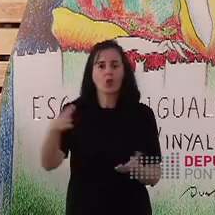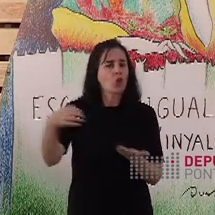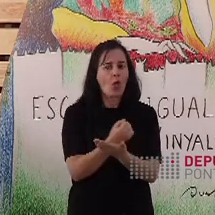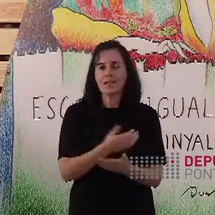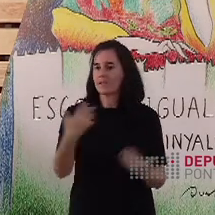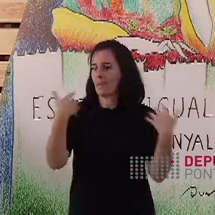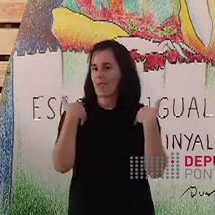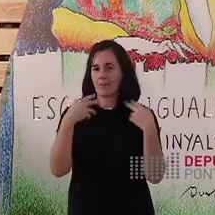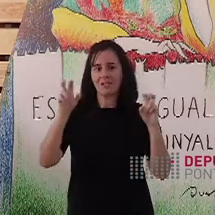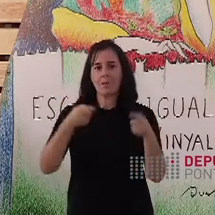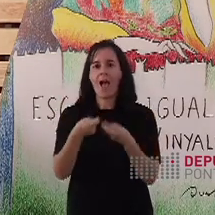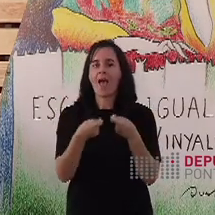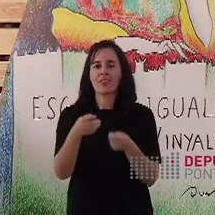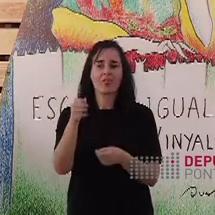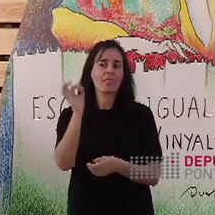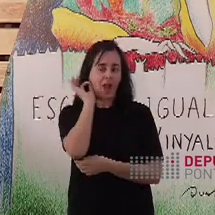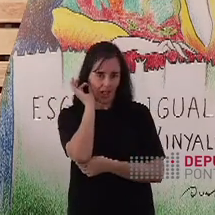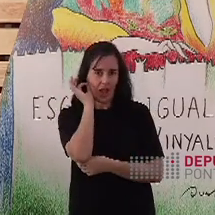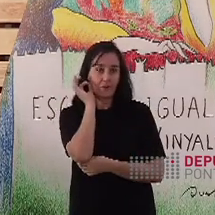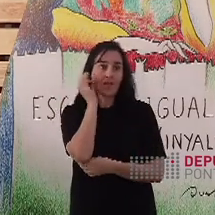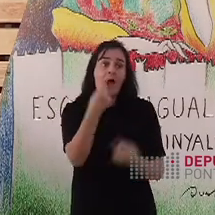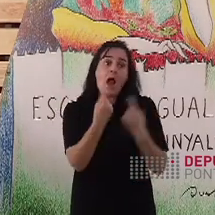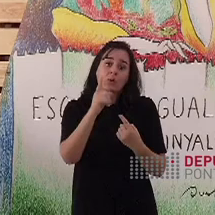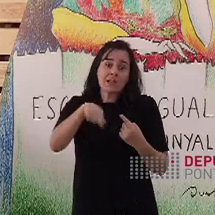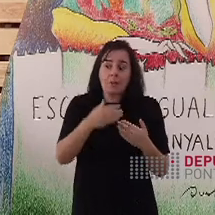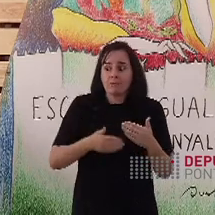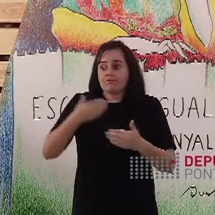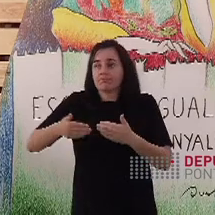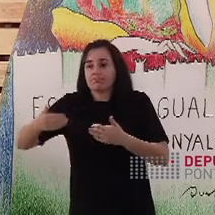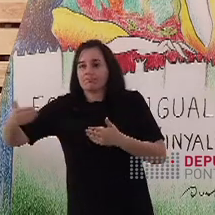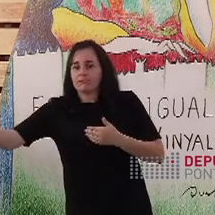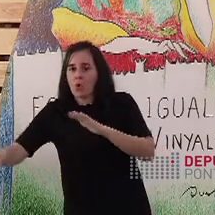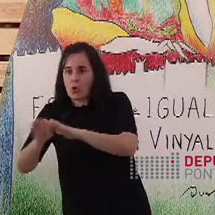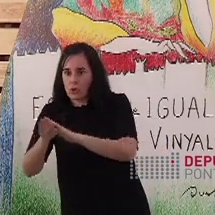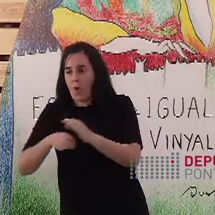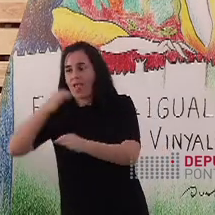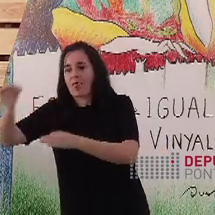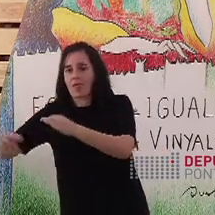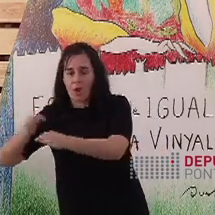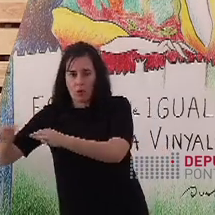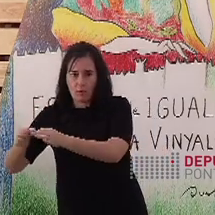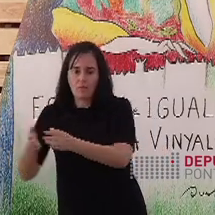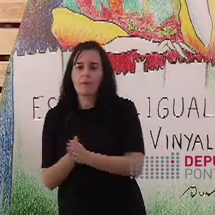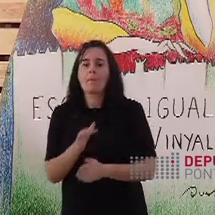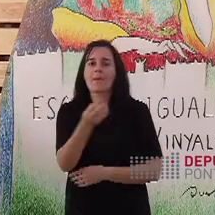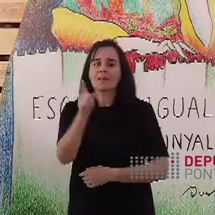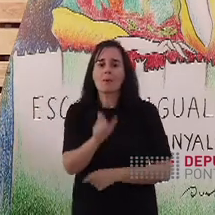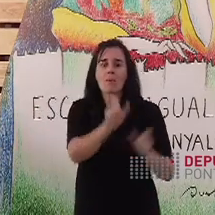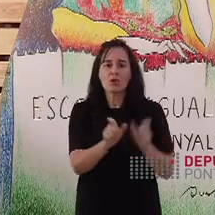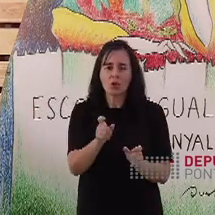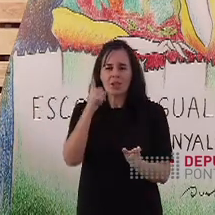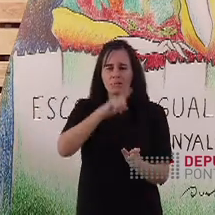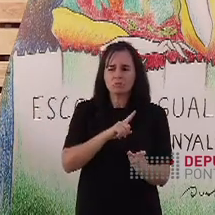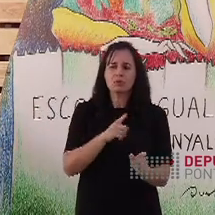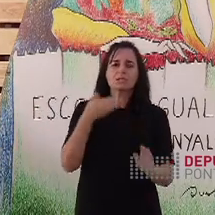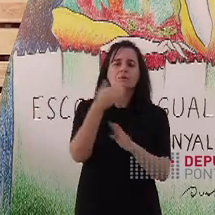de trata, solo que algunhas tamén transitaron a maior parte por os outros dous ciclos, e tamén dos prostituidores, ou